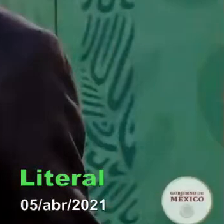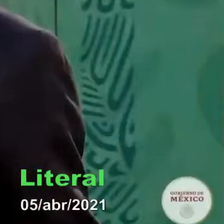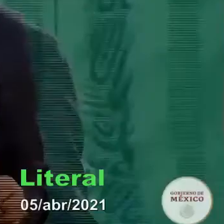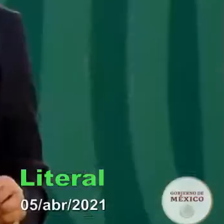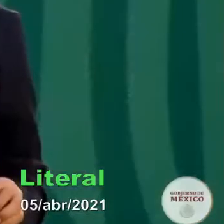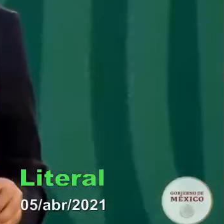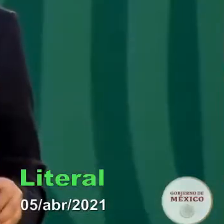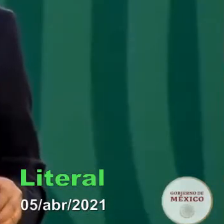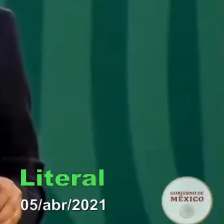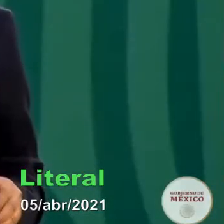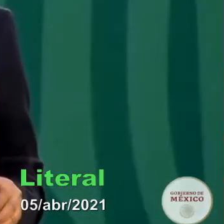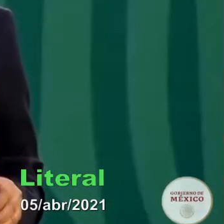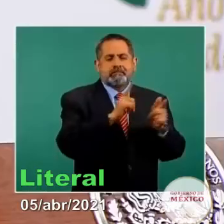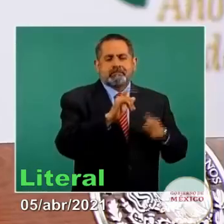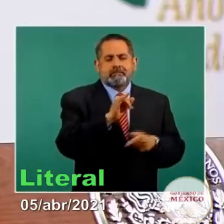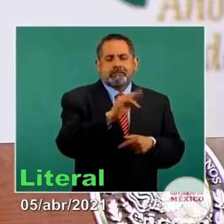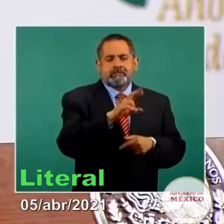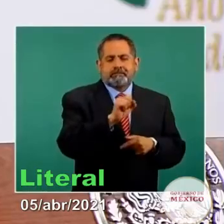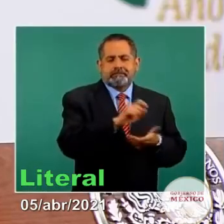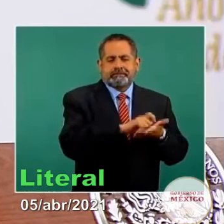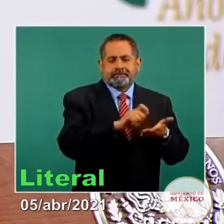Krause.